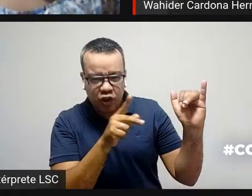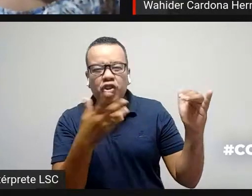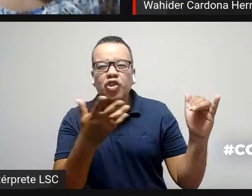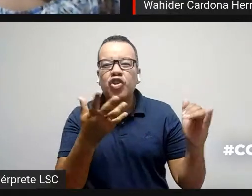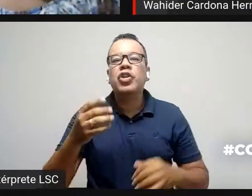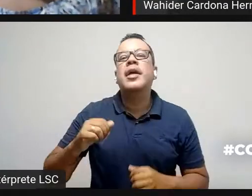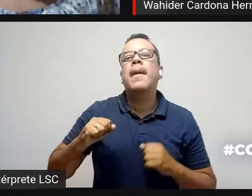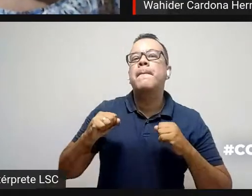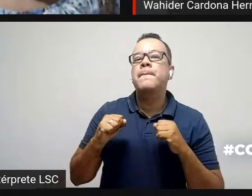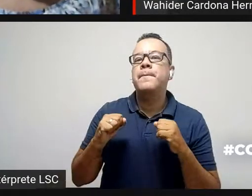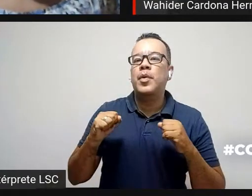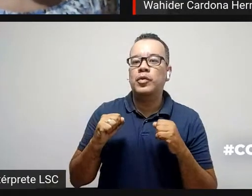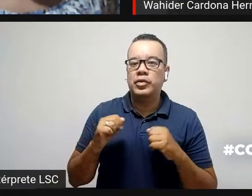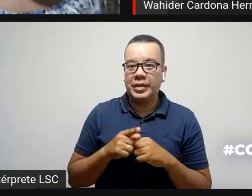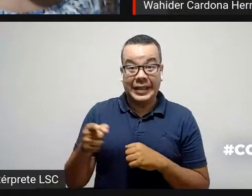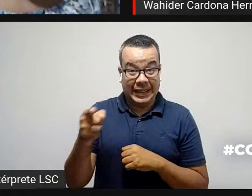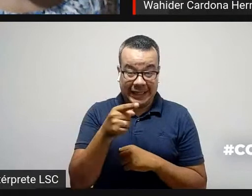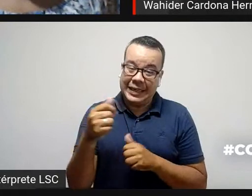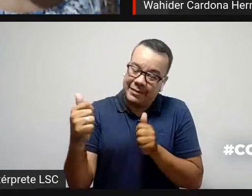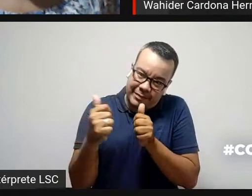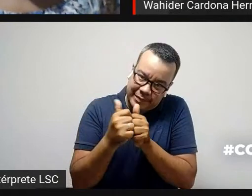veredas de la ciudad.